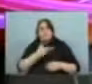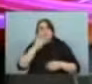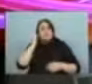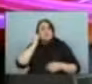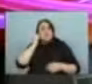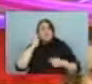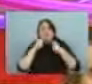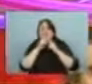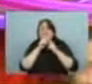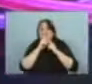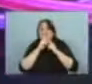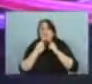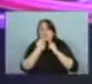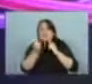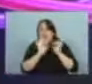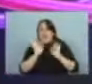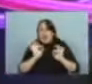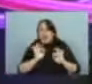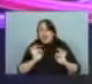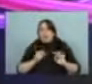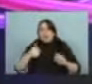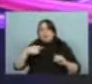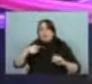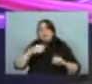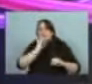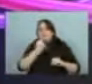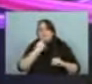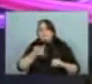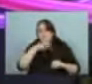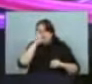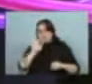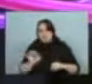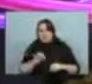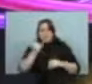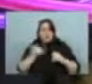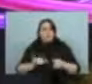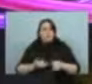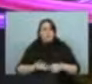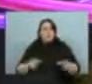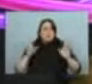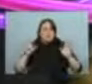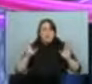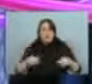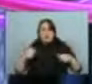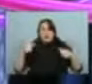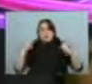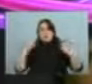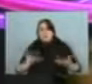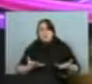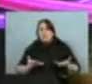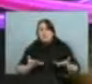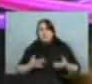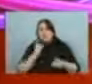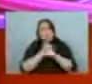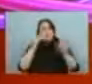edad. No. ¡Cállate! Yo nunca tuve suerte en el tema de cuando yo me adelantaba, en el tema del amor. ¿Por qué? Siempre